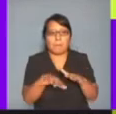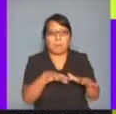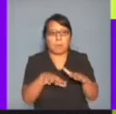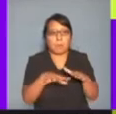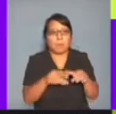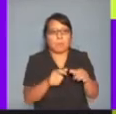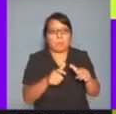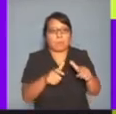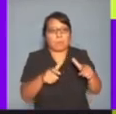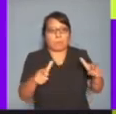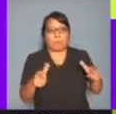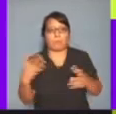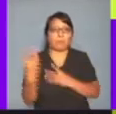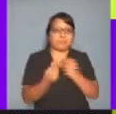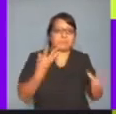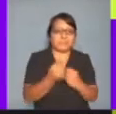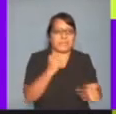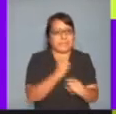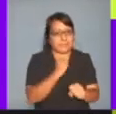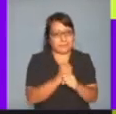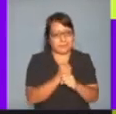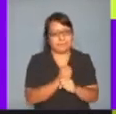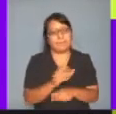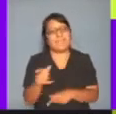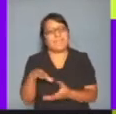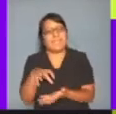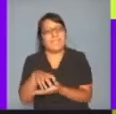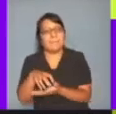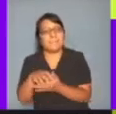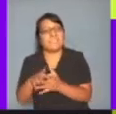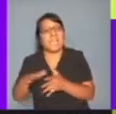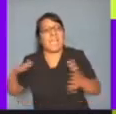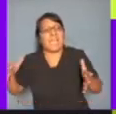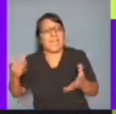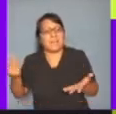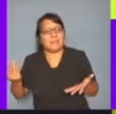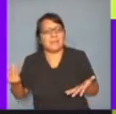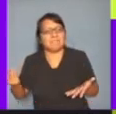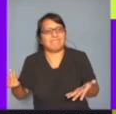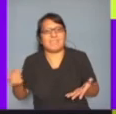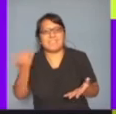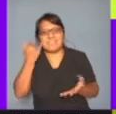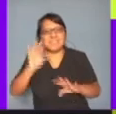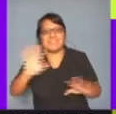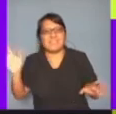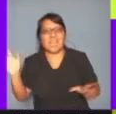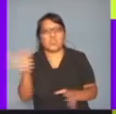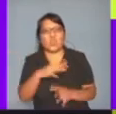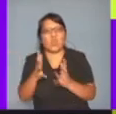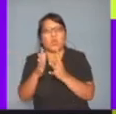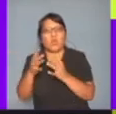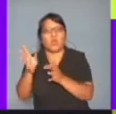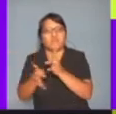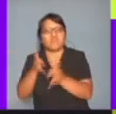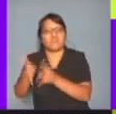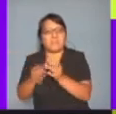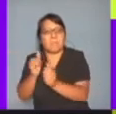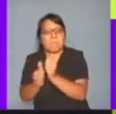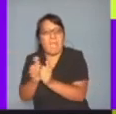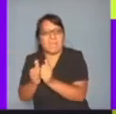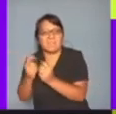de empleo. Las empresas grandes normalmente tienen prácticamente todo automatizado, entonces más